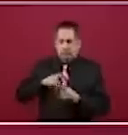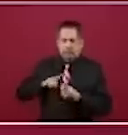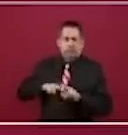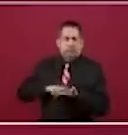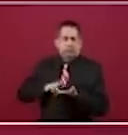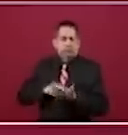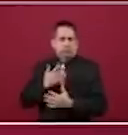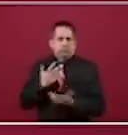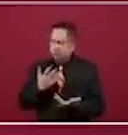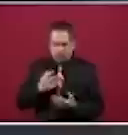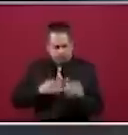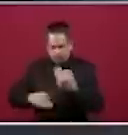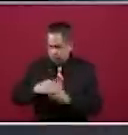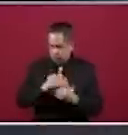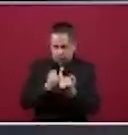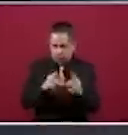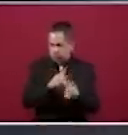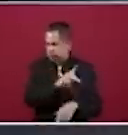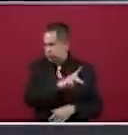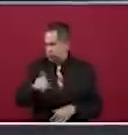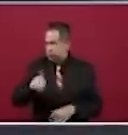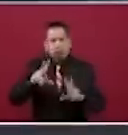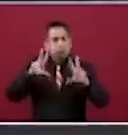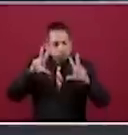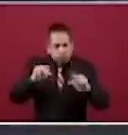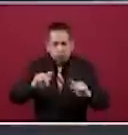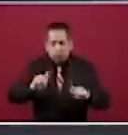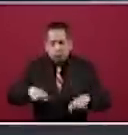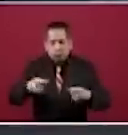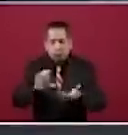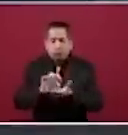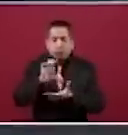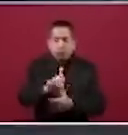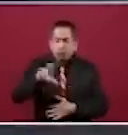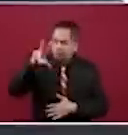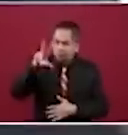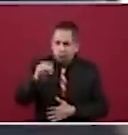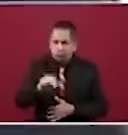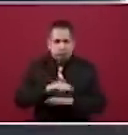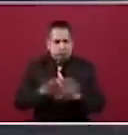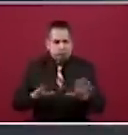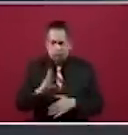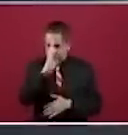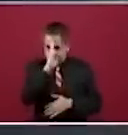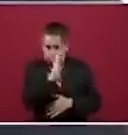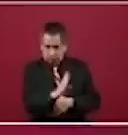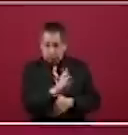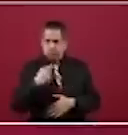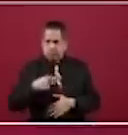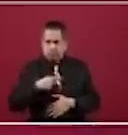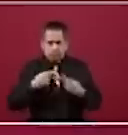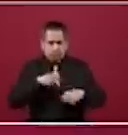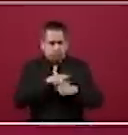Entonces, es general, o sea, no se va a entregar dinero a estas organizaciones, va directo a la gente,